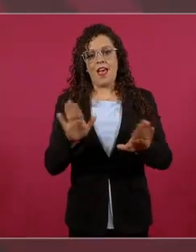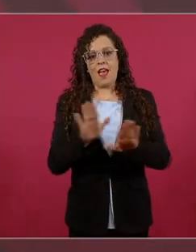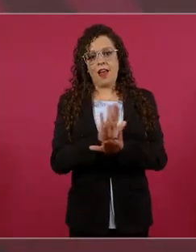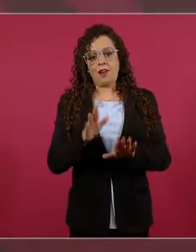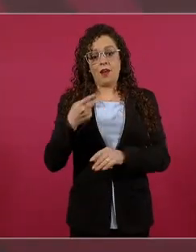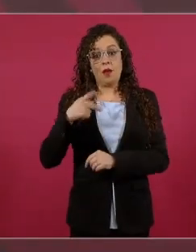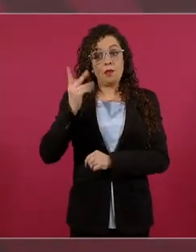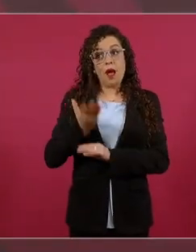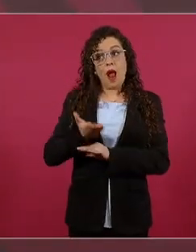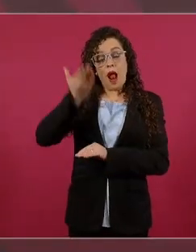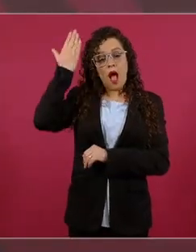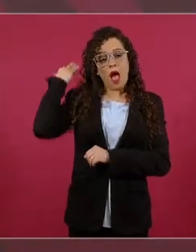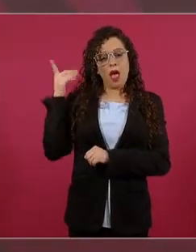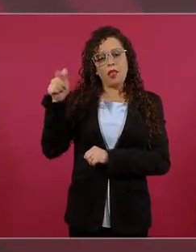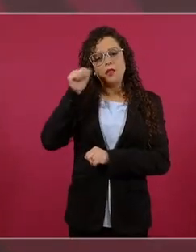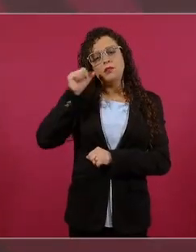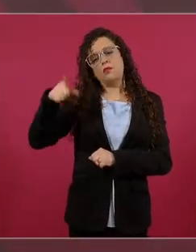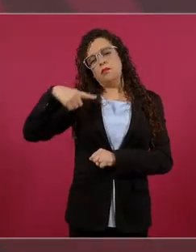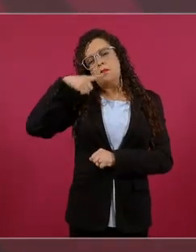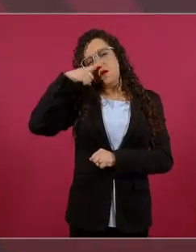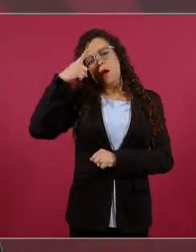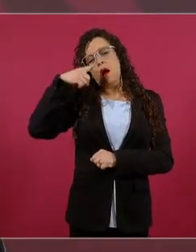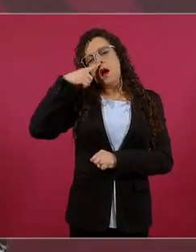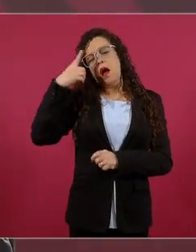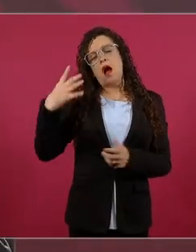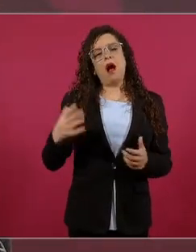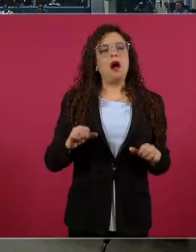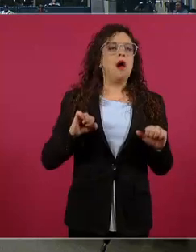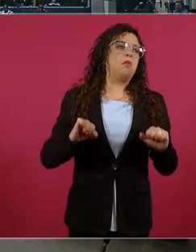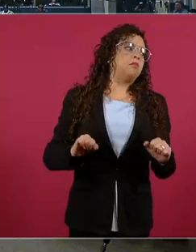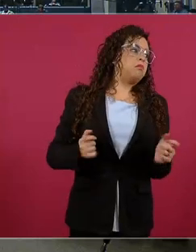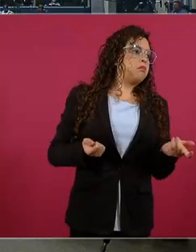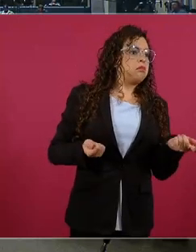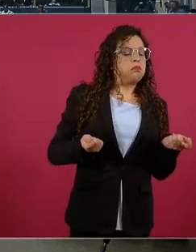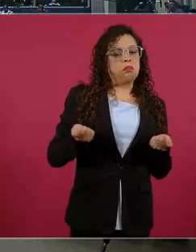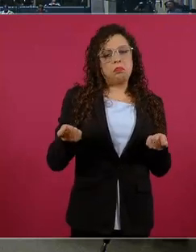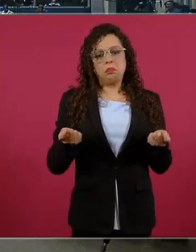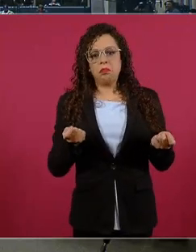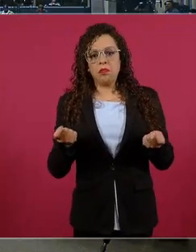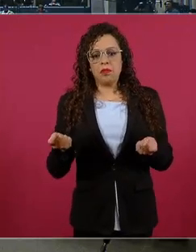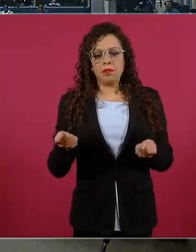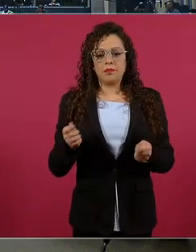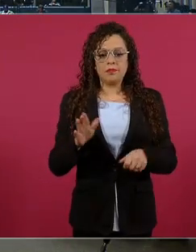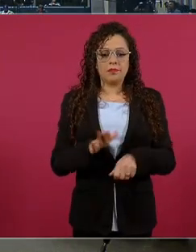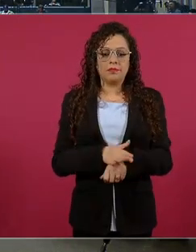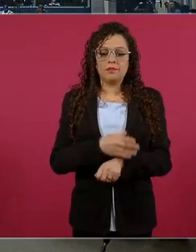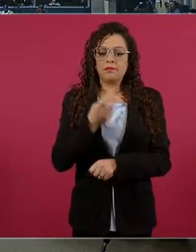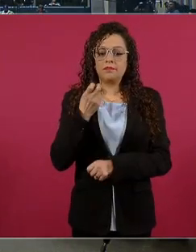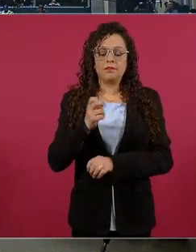prepotencia. Entonces, por eso decidimos, no, es ruptura,